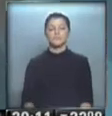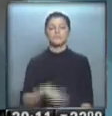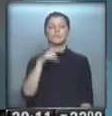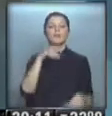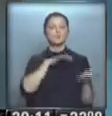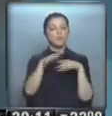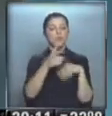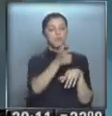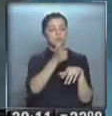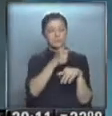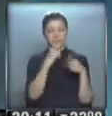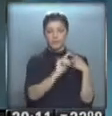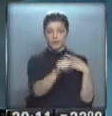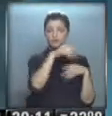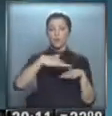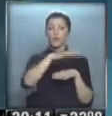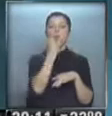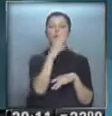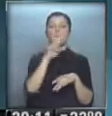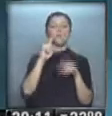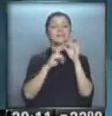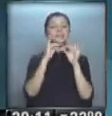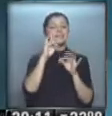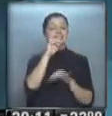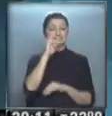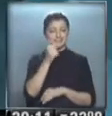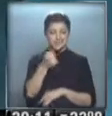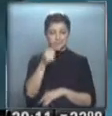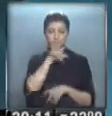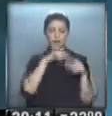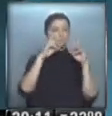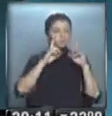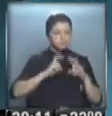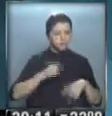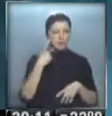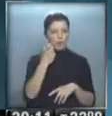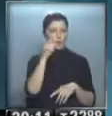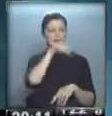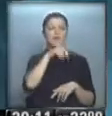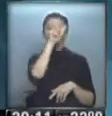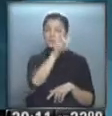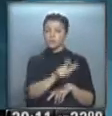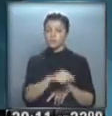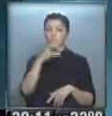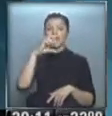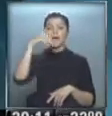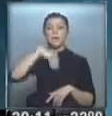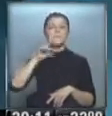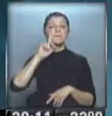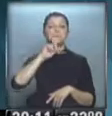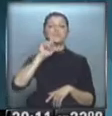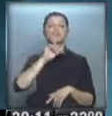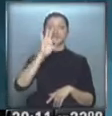Gatillo fácil en Villa Urquiza. Las pericias confirmaron que la bala que impactó al joven Milton Ponce, quien